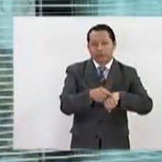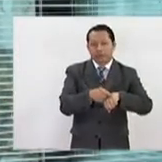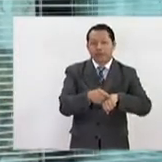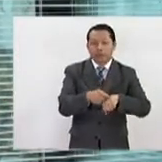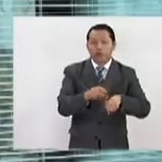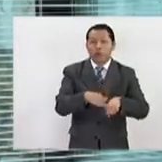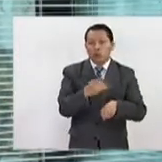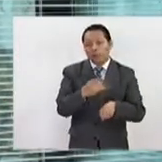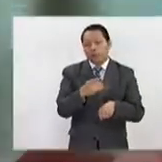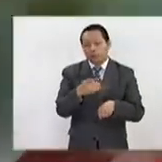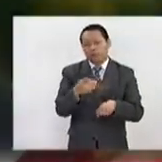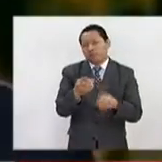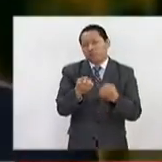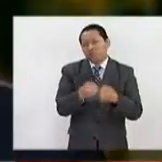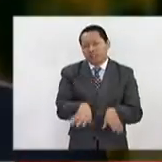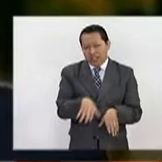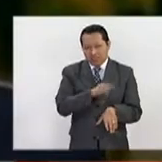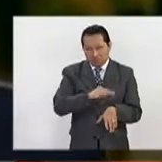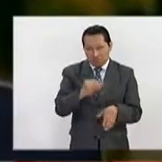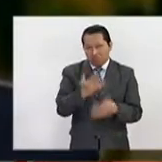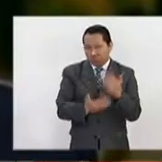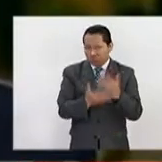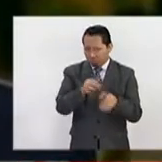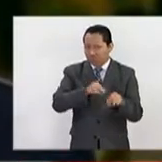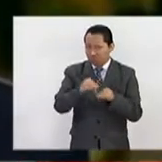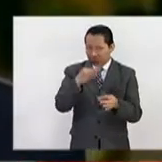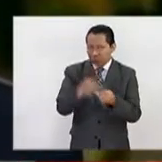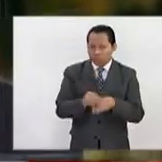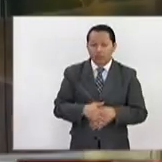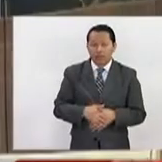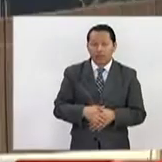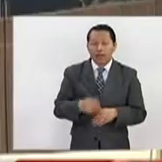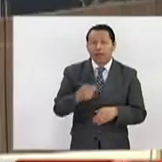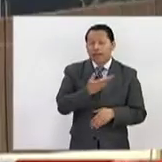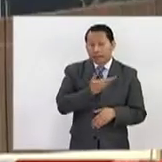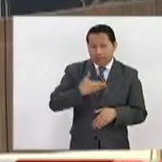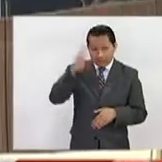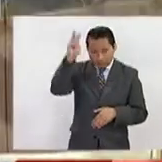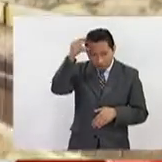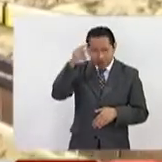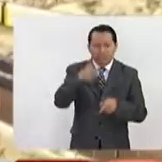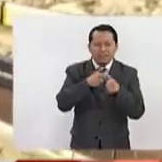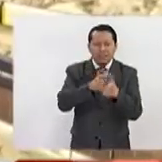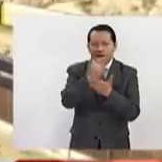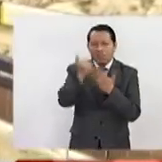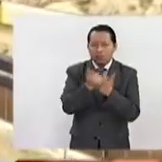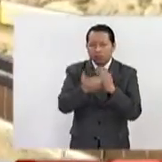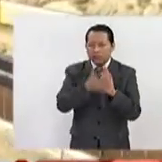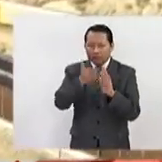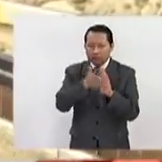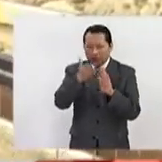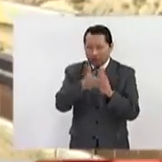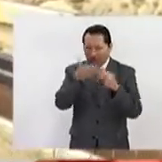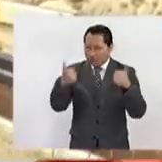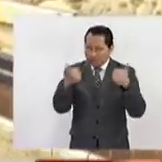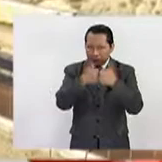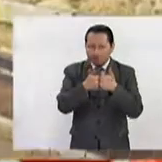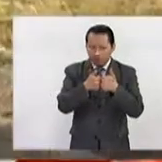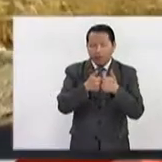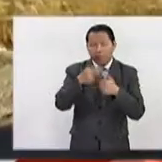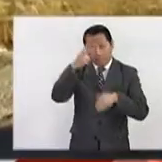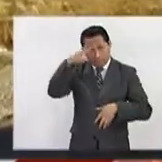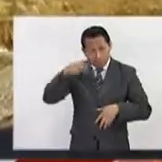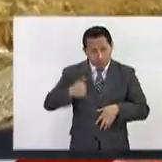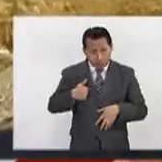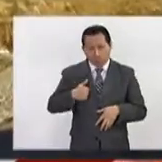obra bastante competente. Mientras el presidente de Estados Unidos, Donald Trump, sigue con su proyecto de levantar un muro en la frontera, México